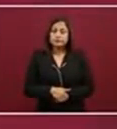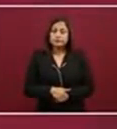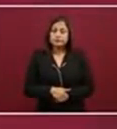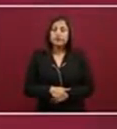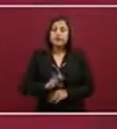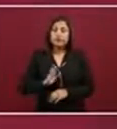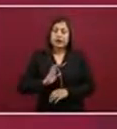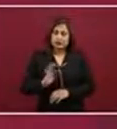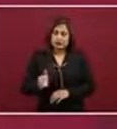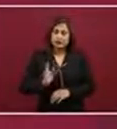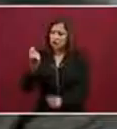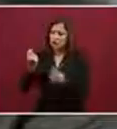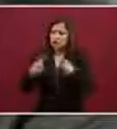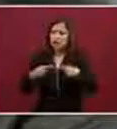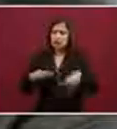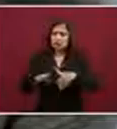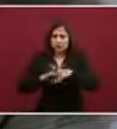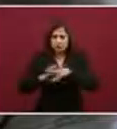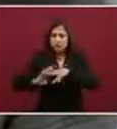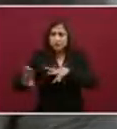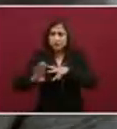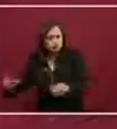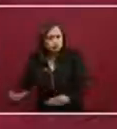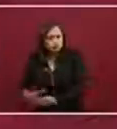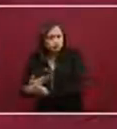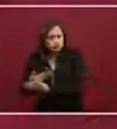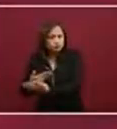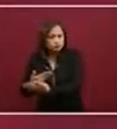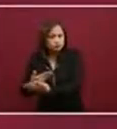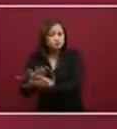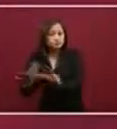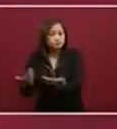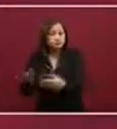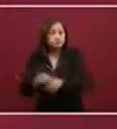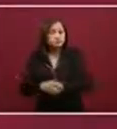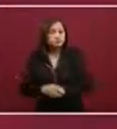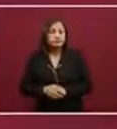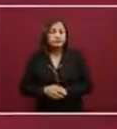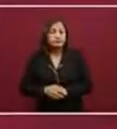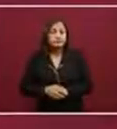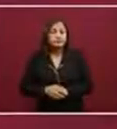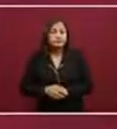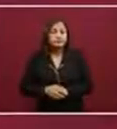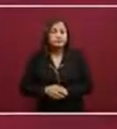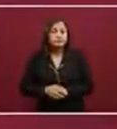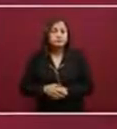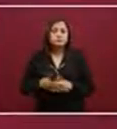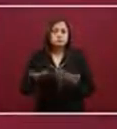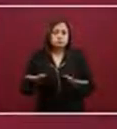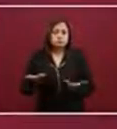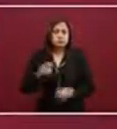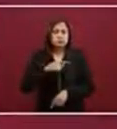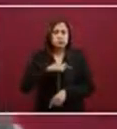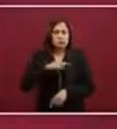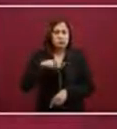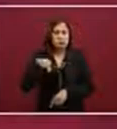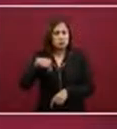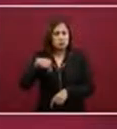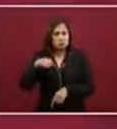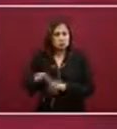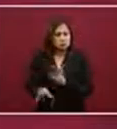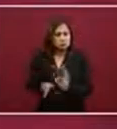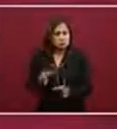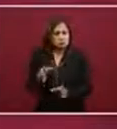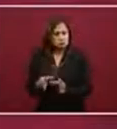para que regresen a sus países a muchos si estamos cumpliendo con